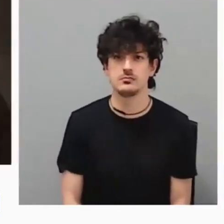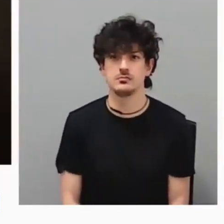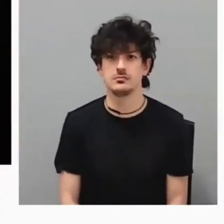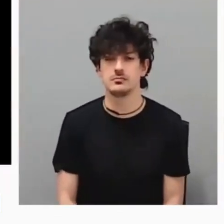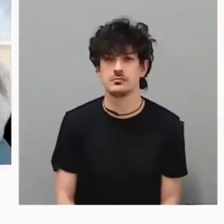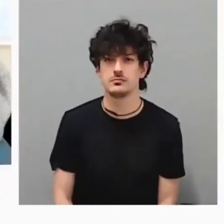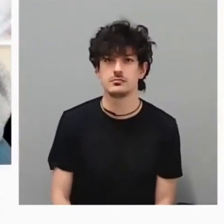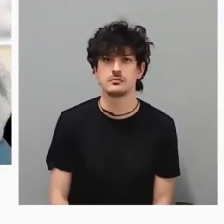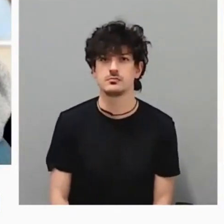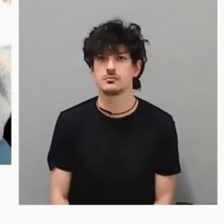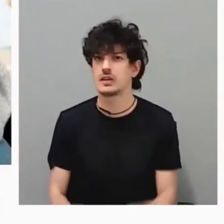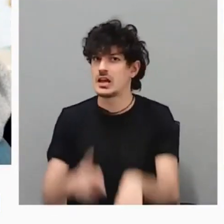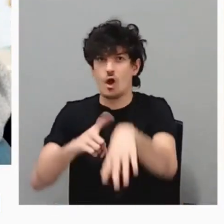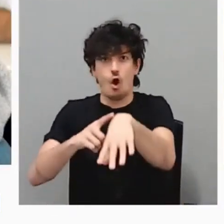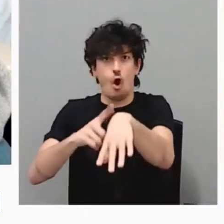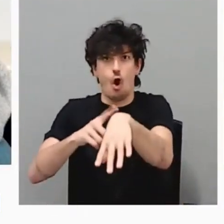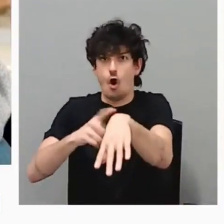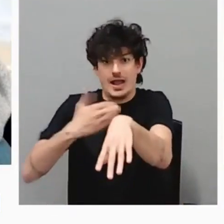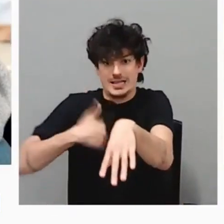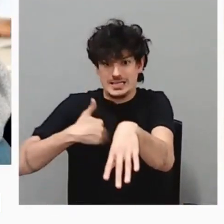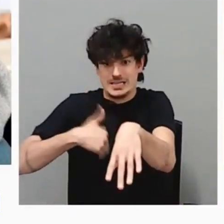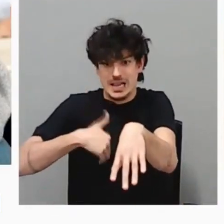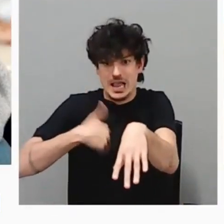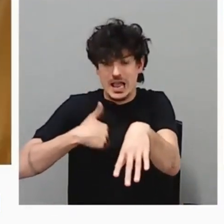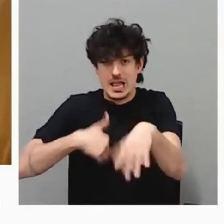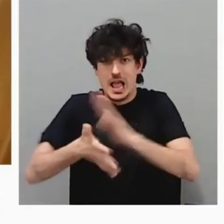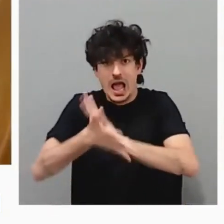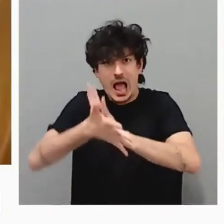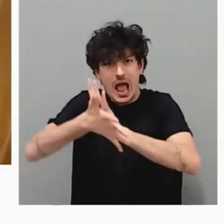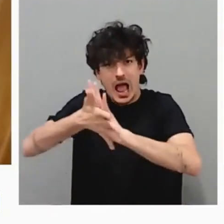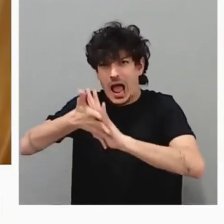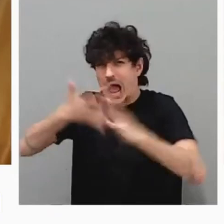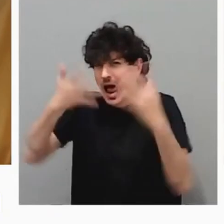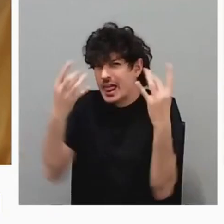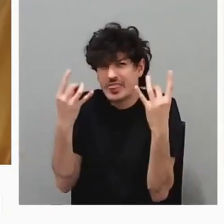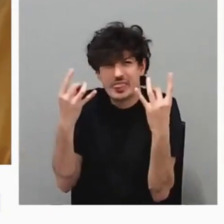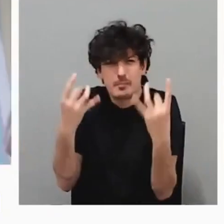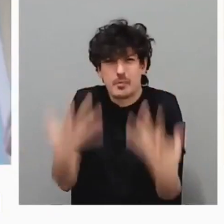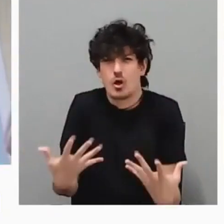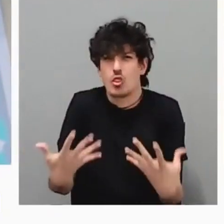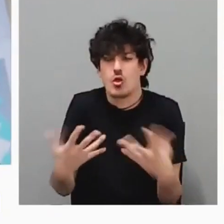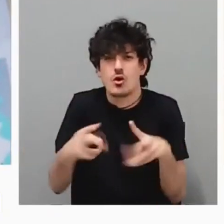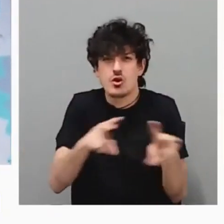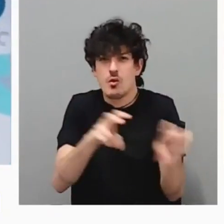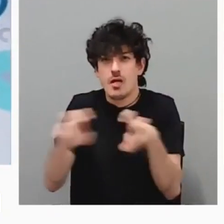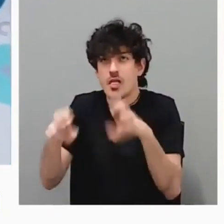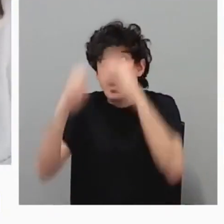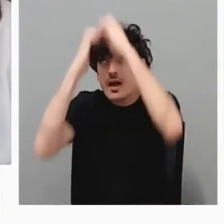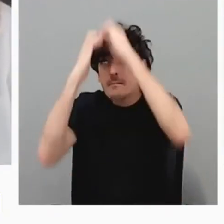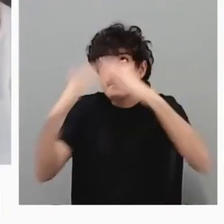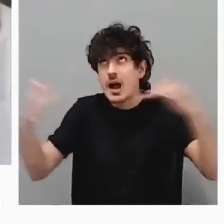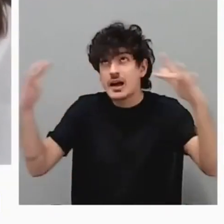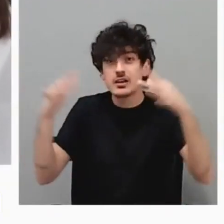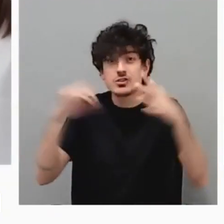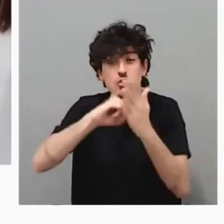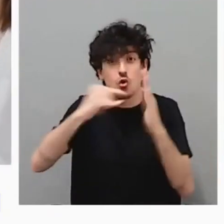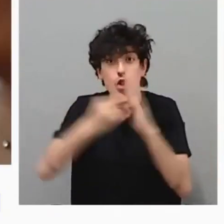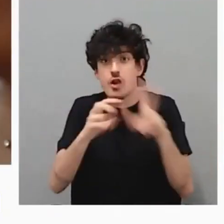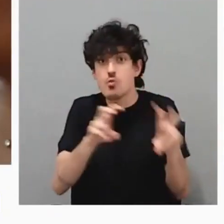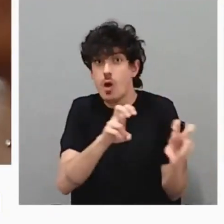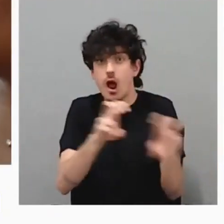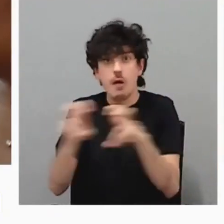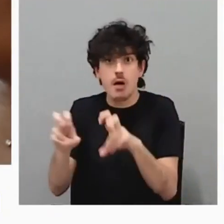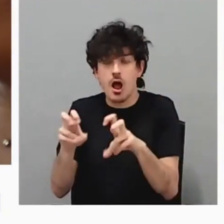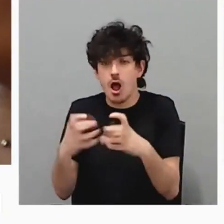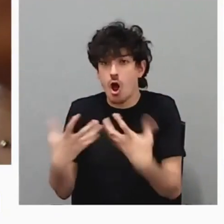Es hora. Es hora de acelerar la innovación. Es hora de imaginar nuevas soluciones. Es hora de impulsar